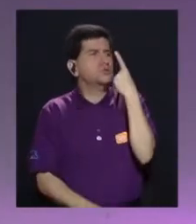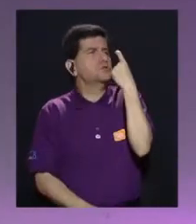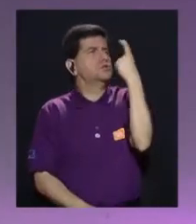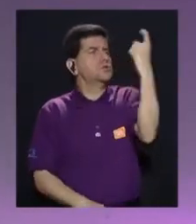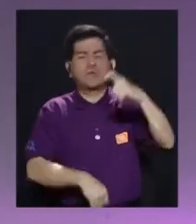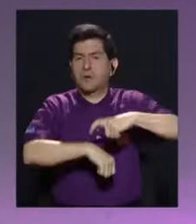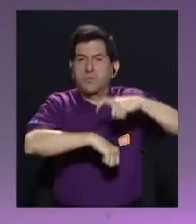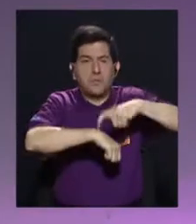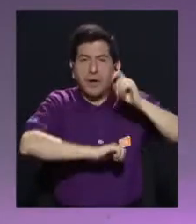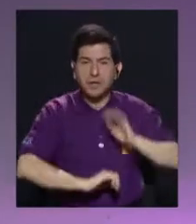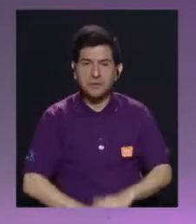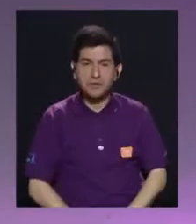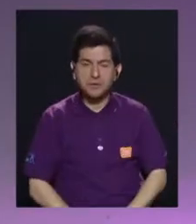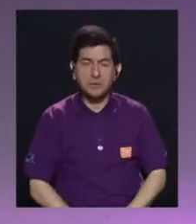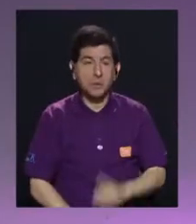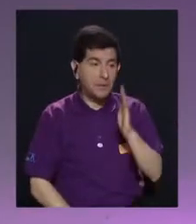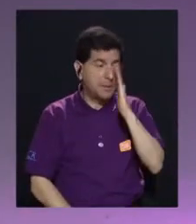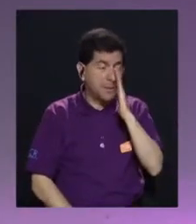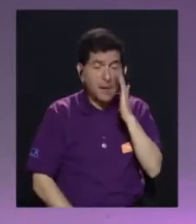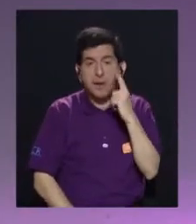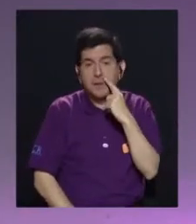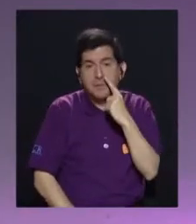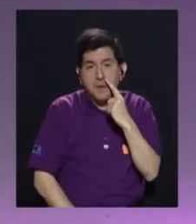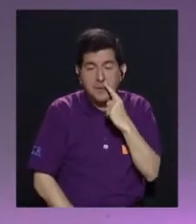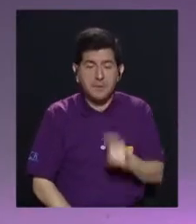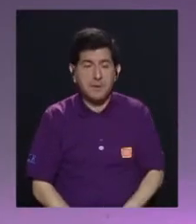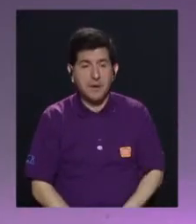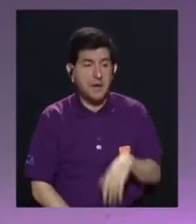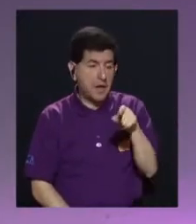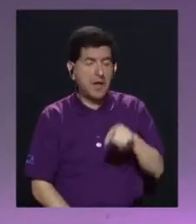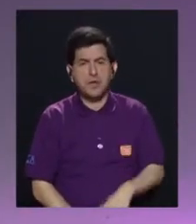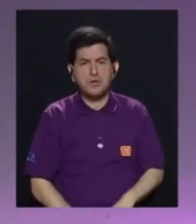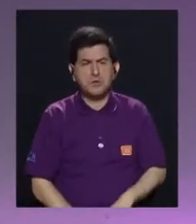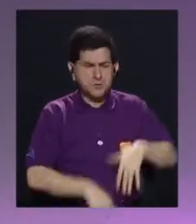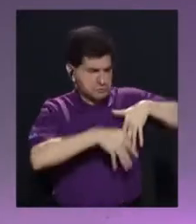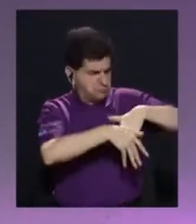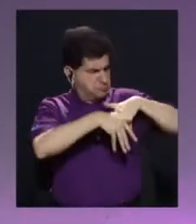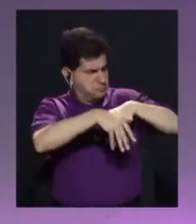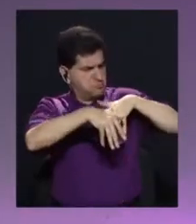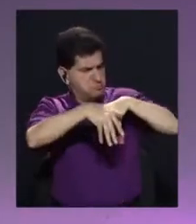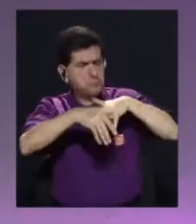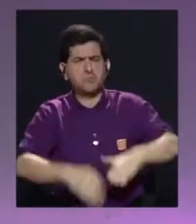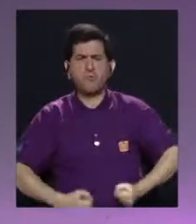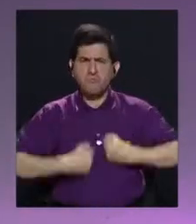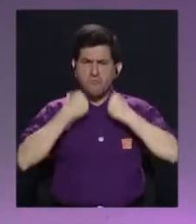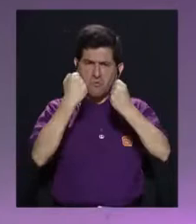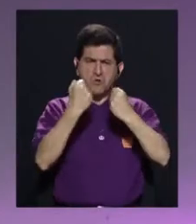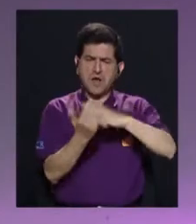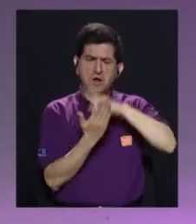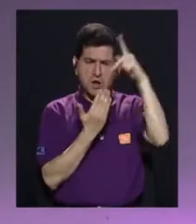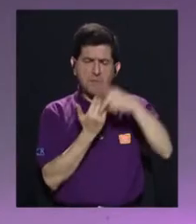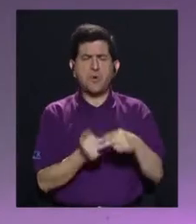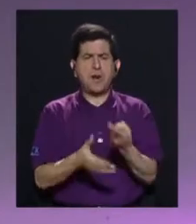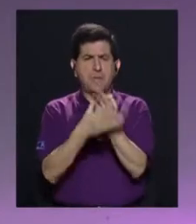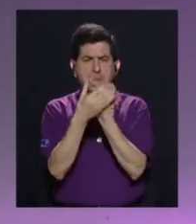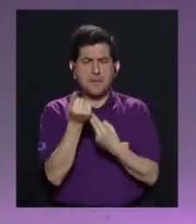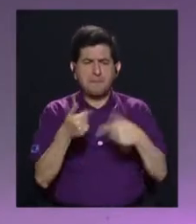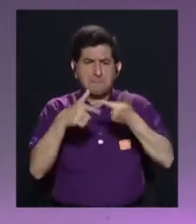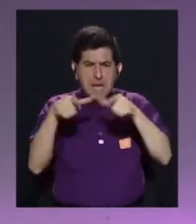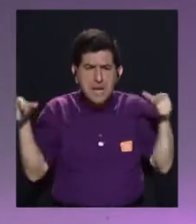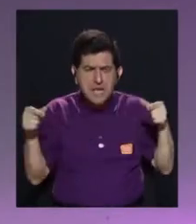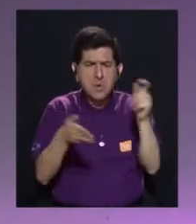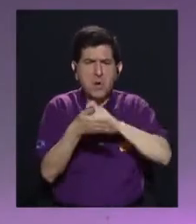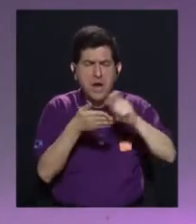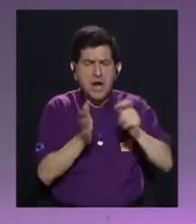va a llegar un momento en que las madres y padres de familia van a desfilar para que efectivamente se fortalezcan los programas bilingües en las escuelas públicas